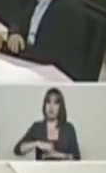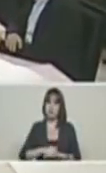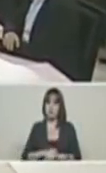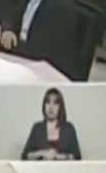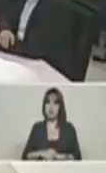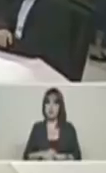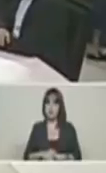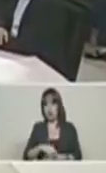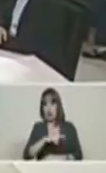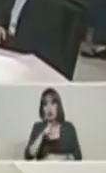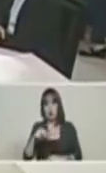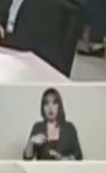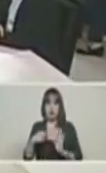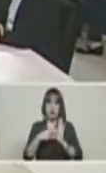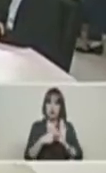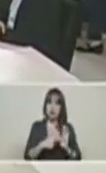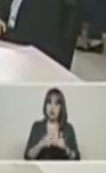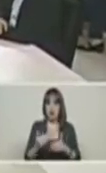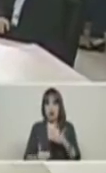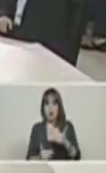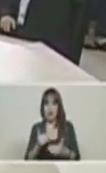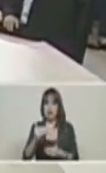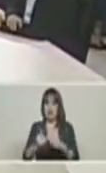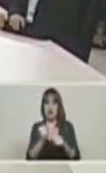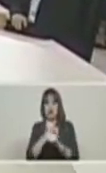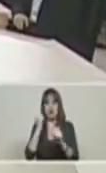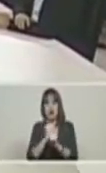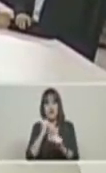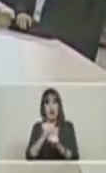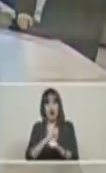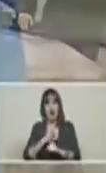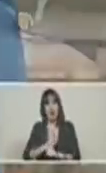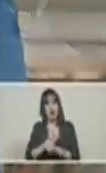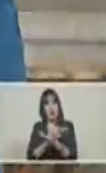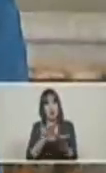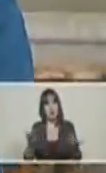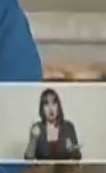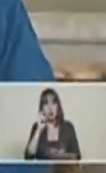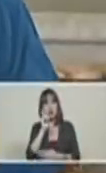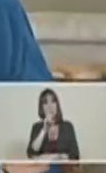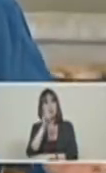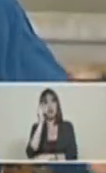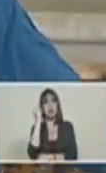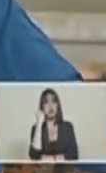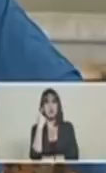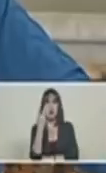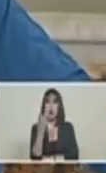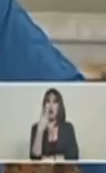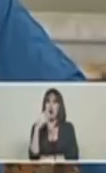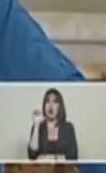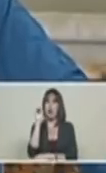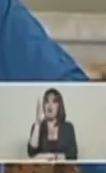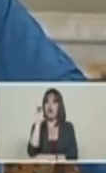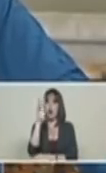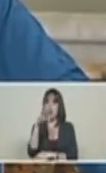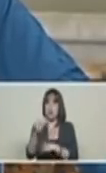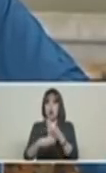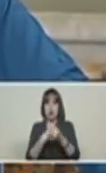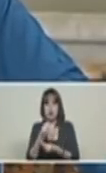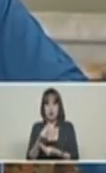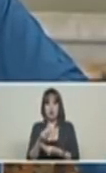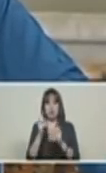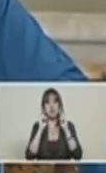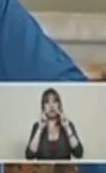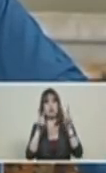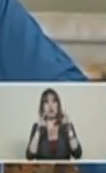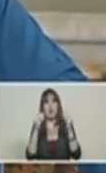Mientras nosotros vamos avanzando. Yo estuve viendo en China una conferencia que nos dieron de la